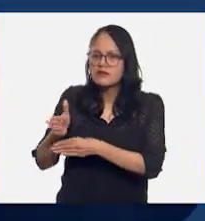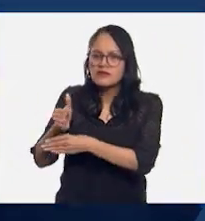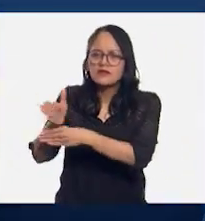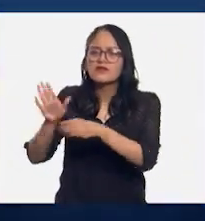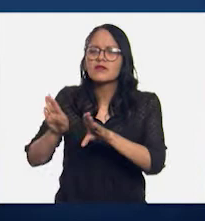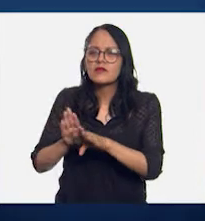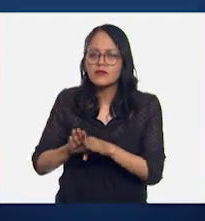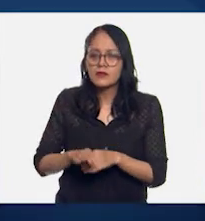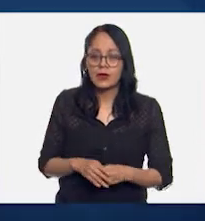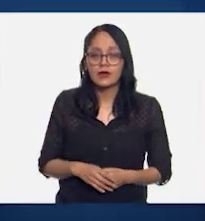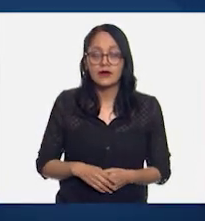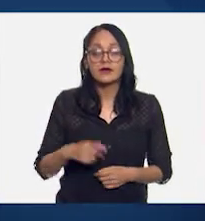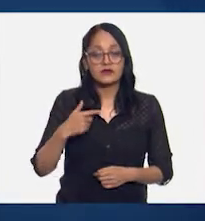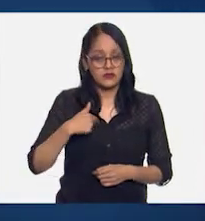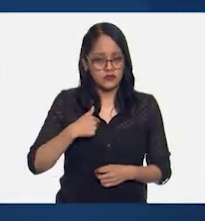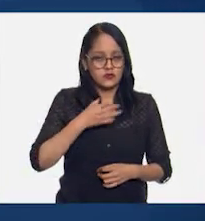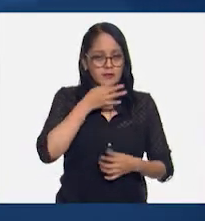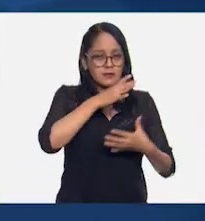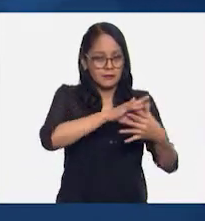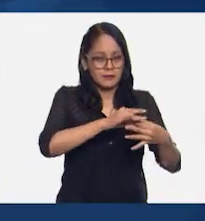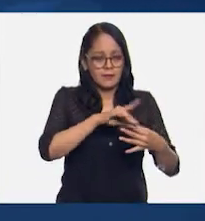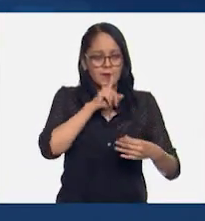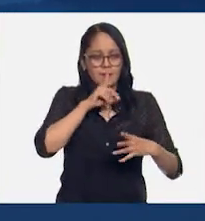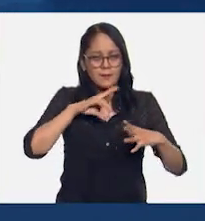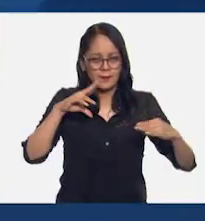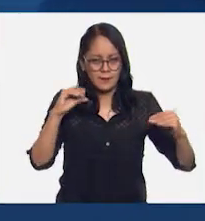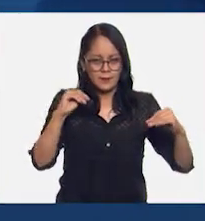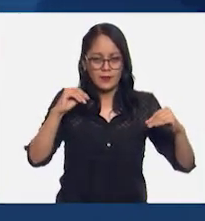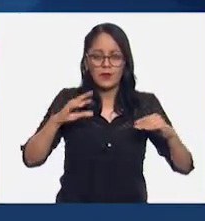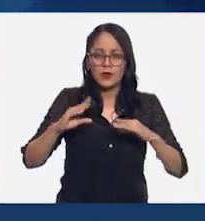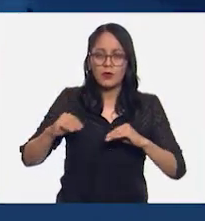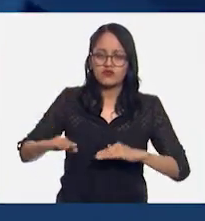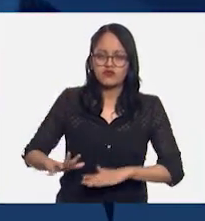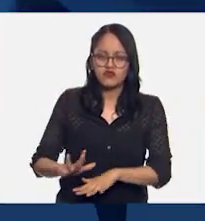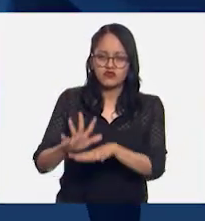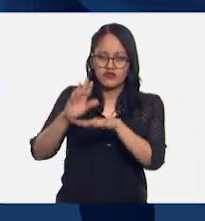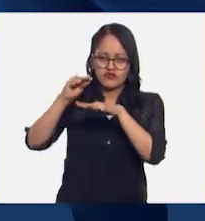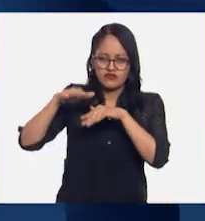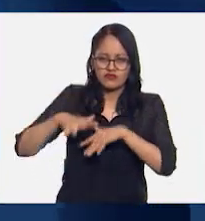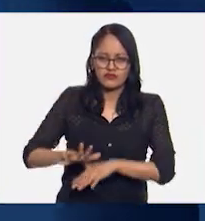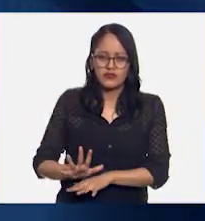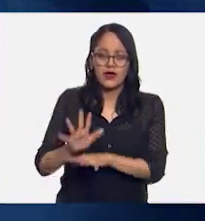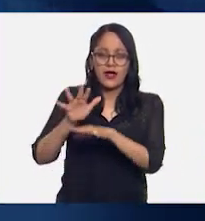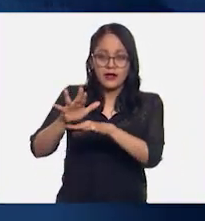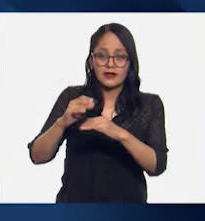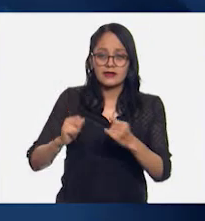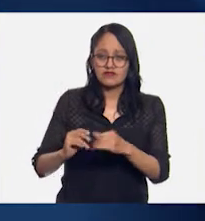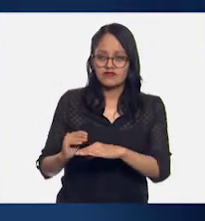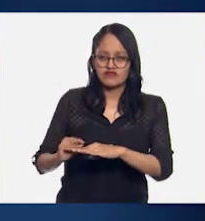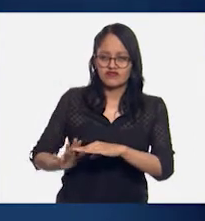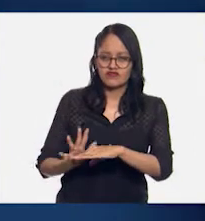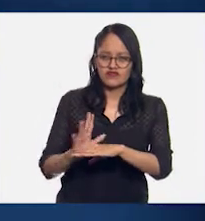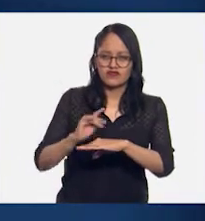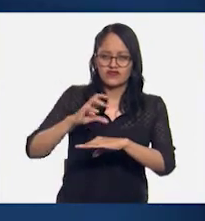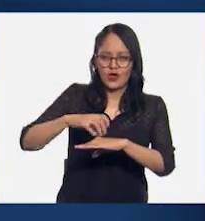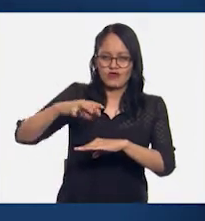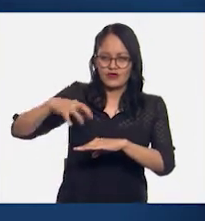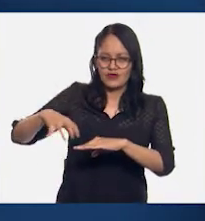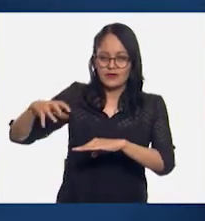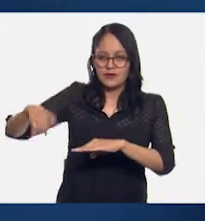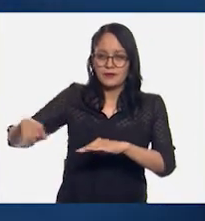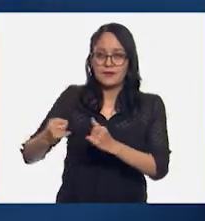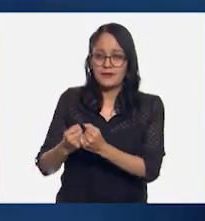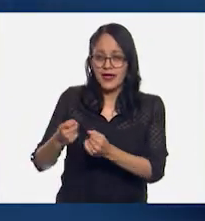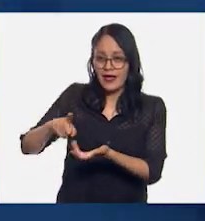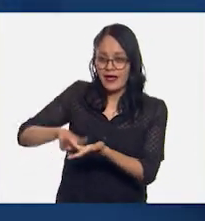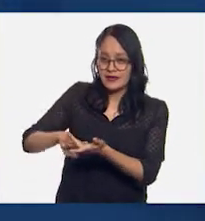Y yo transmitiré sin decir nada los ecos estrellados de la ola, un quebranto de espuma y arenales, un susurro de sal